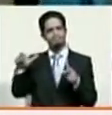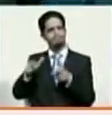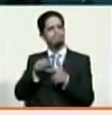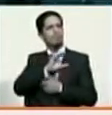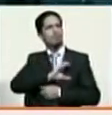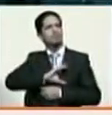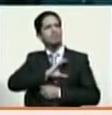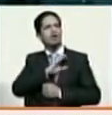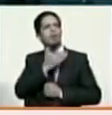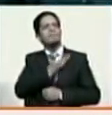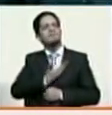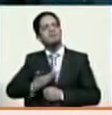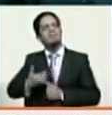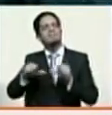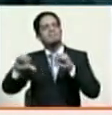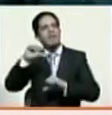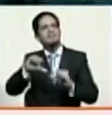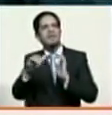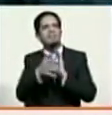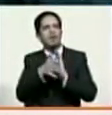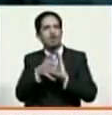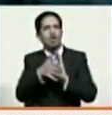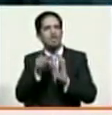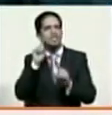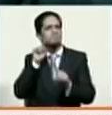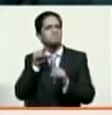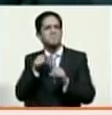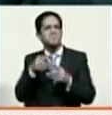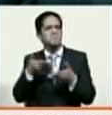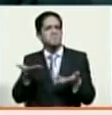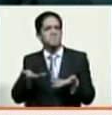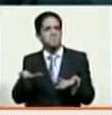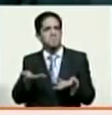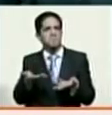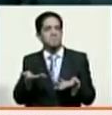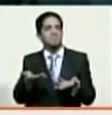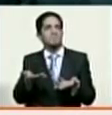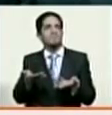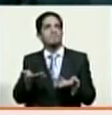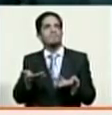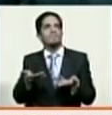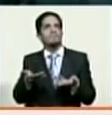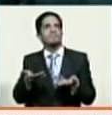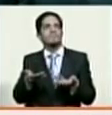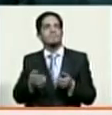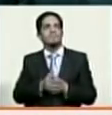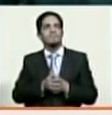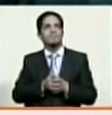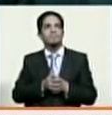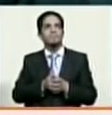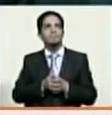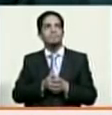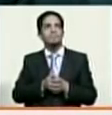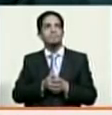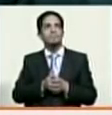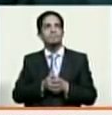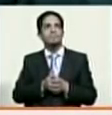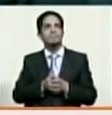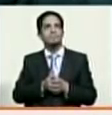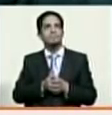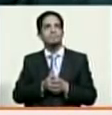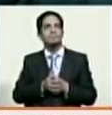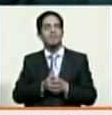de Ciencia, Tecnología e Innovación tiene como uno de los objetivos fundamentales romper con las cadenas de la